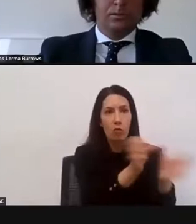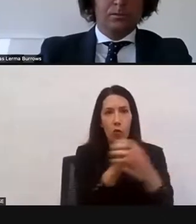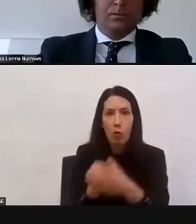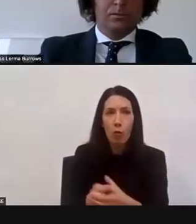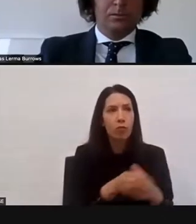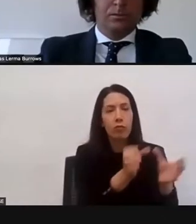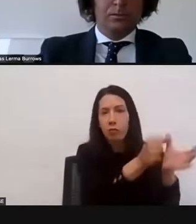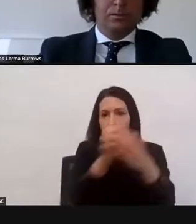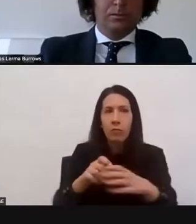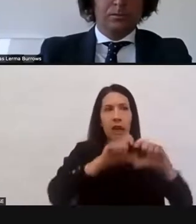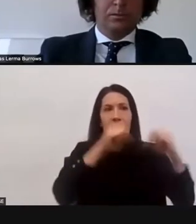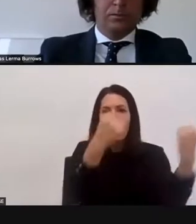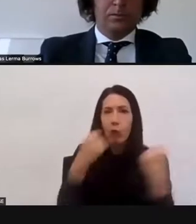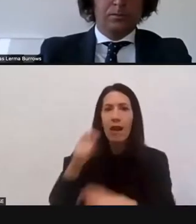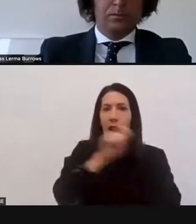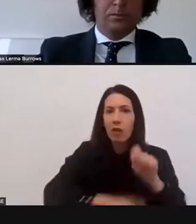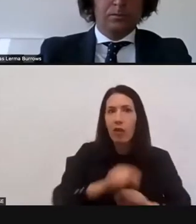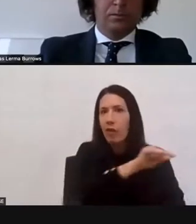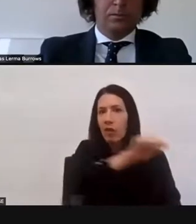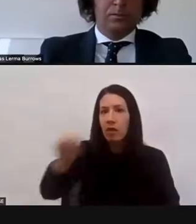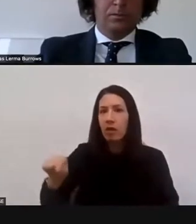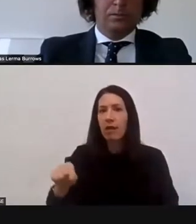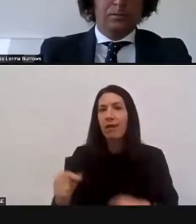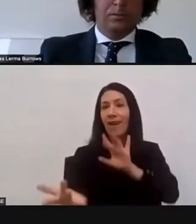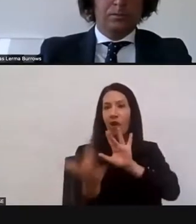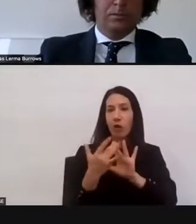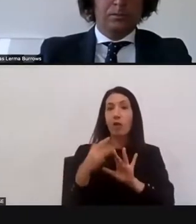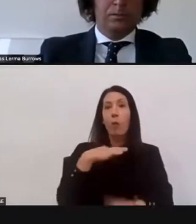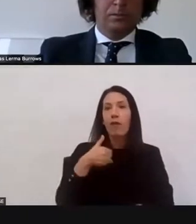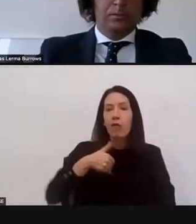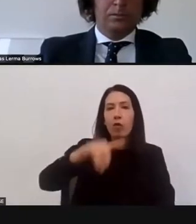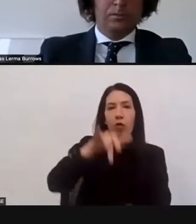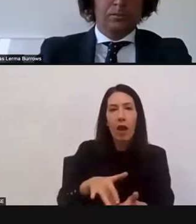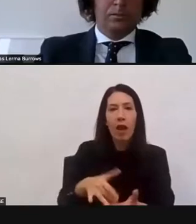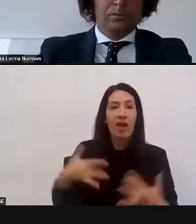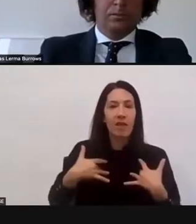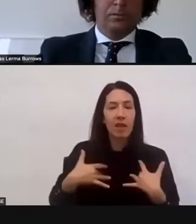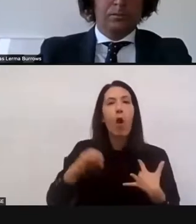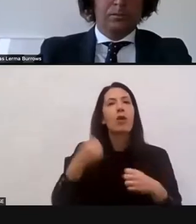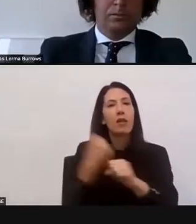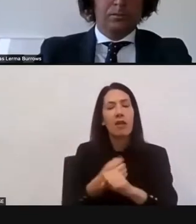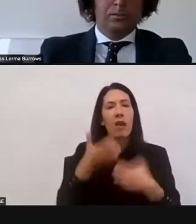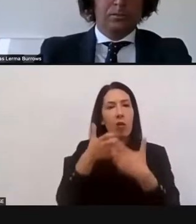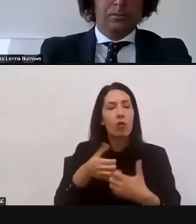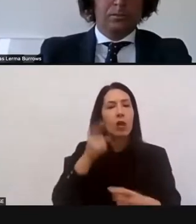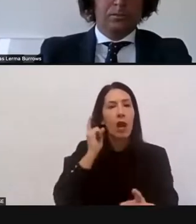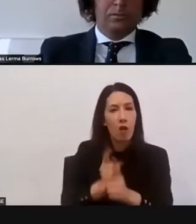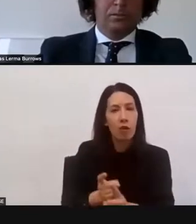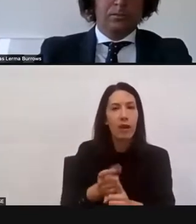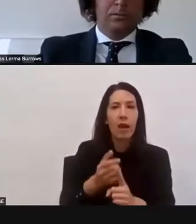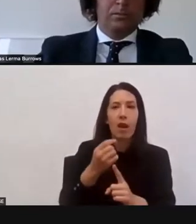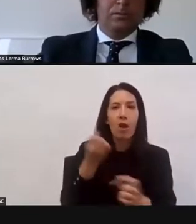colectivos, instituciones y asociaciones que pueden ser víctimas o trabajan en la lucha contra los delitos de odio y las conductas